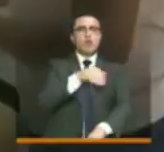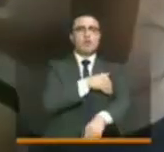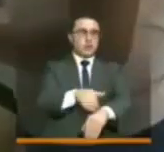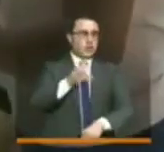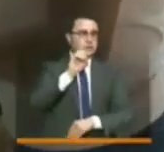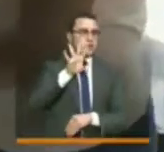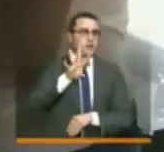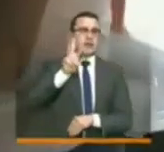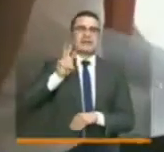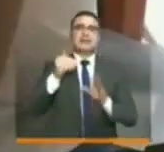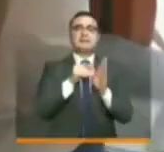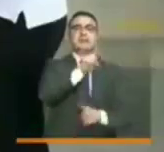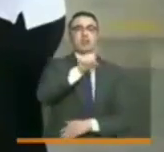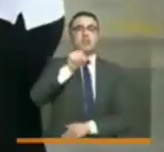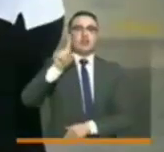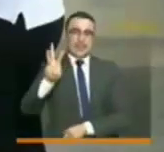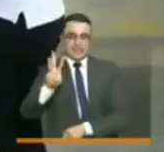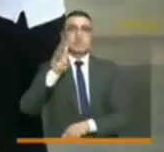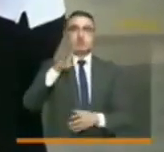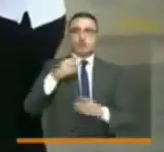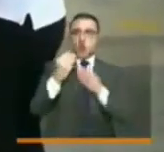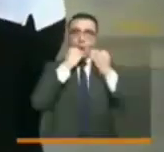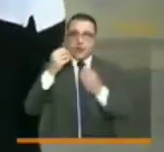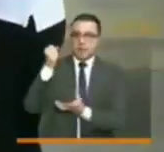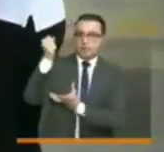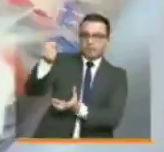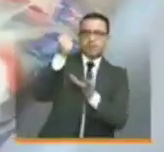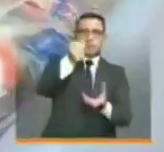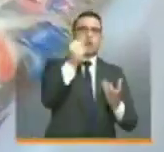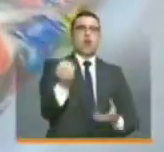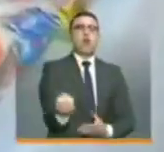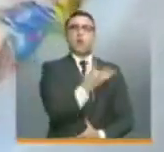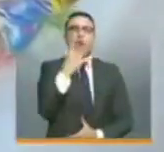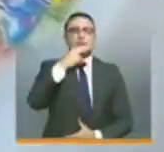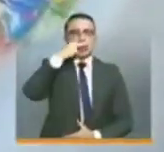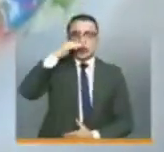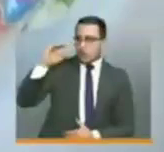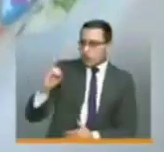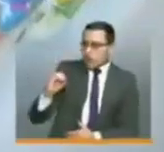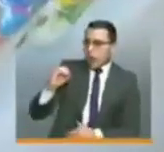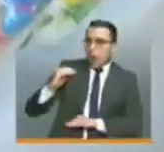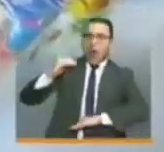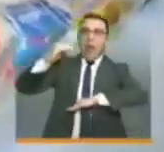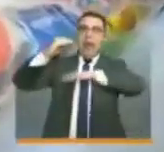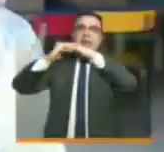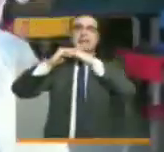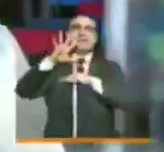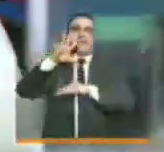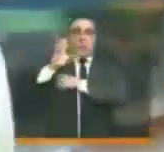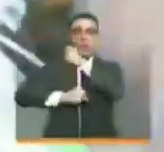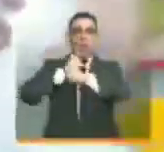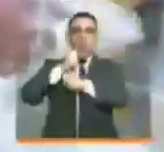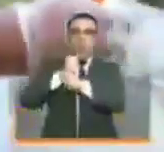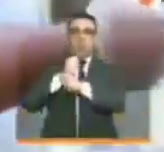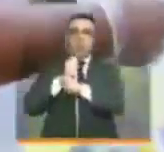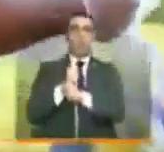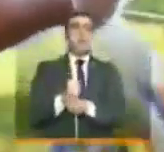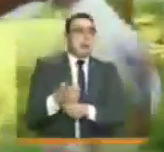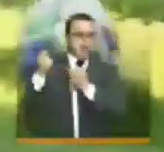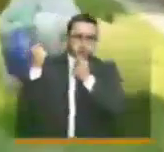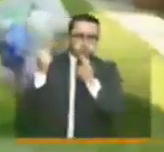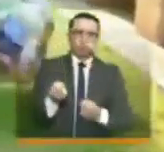8.053.113 canastas alimentarias a niños y niñas entre los 0 y 5 años. Además, se han invertido